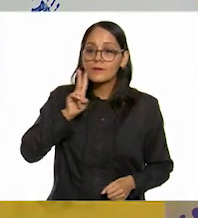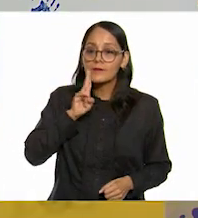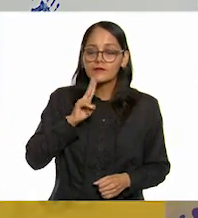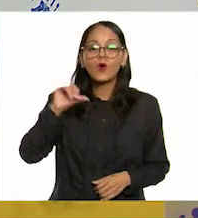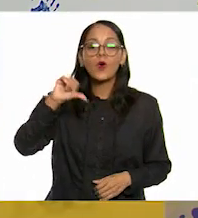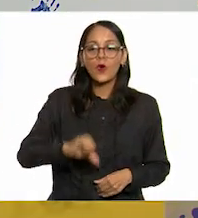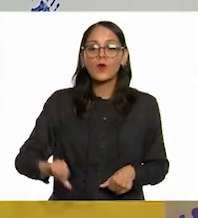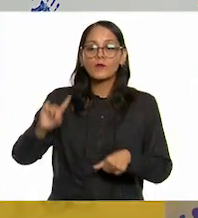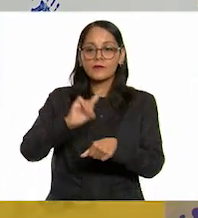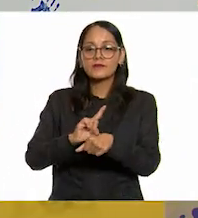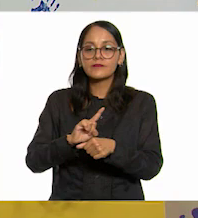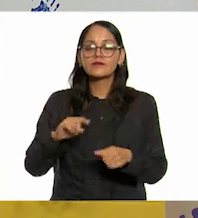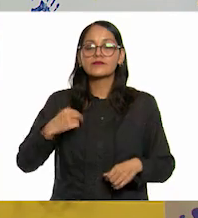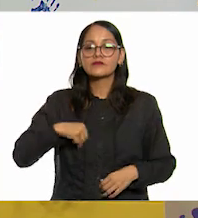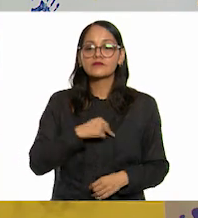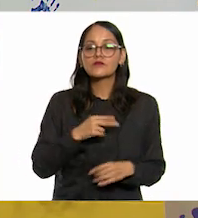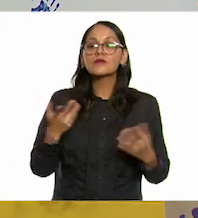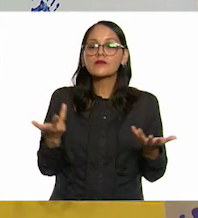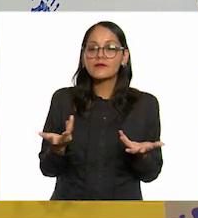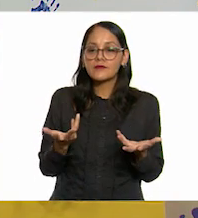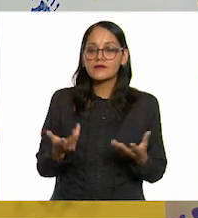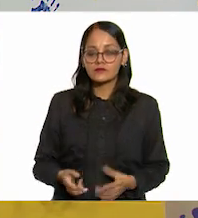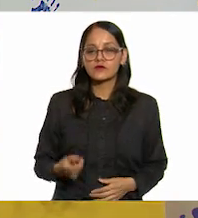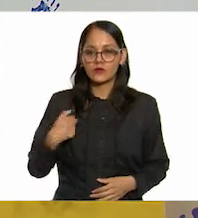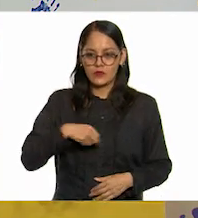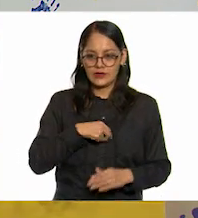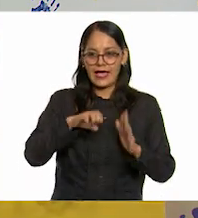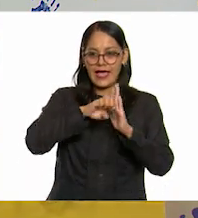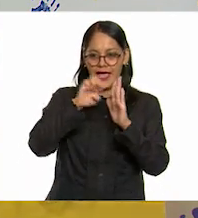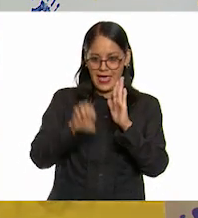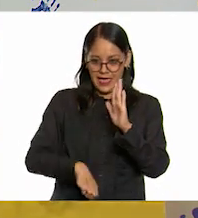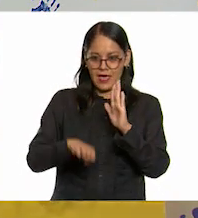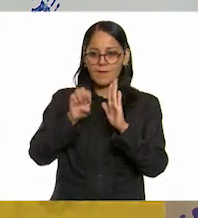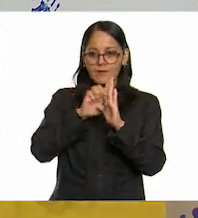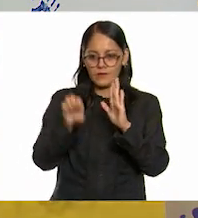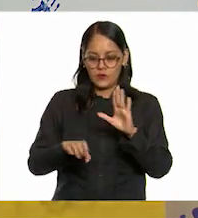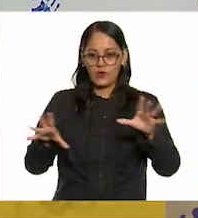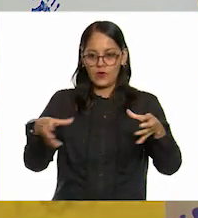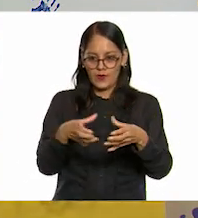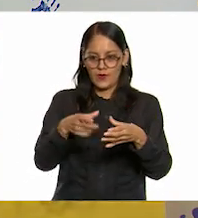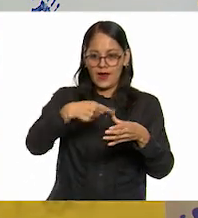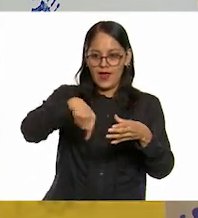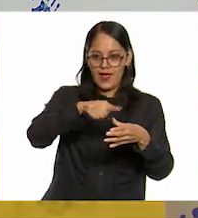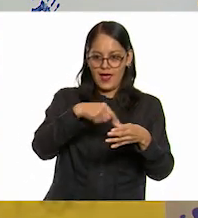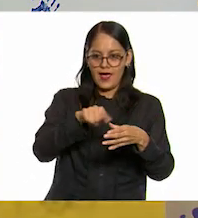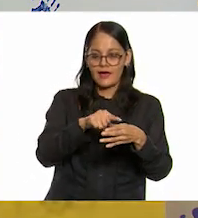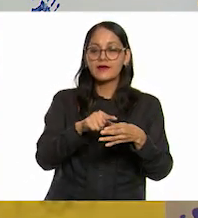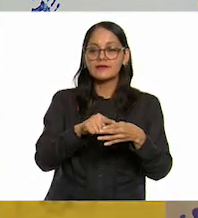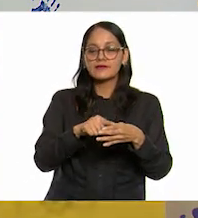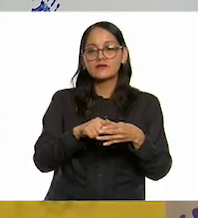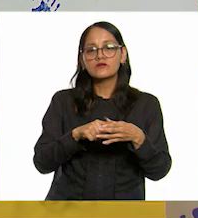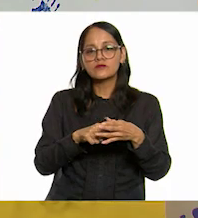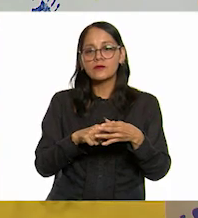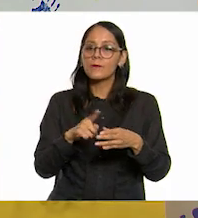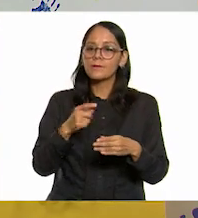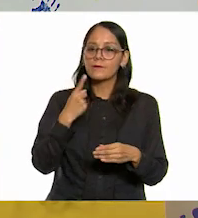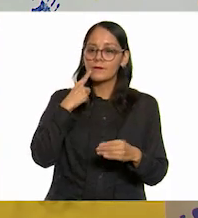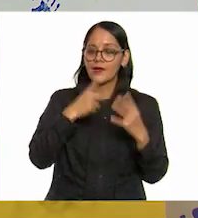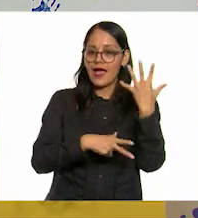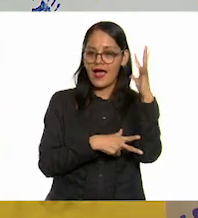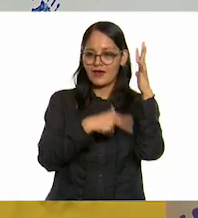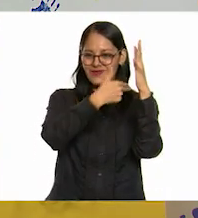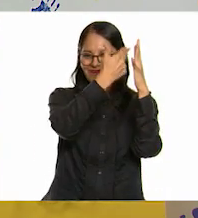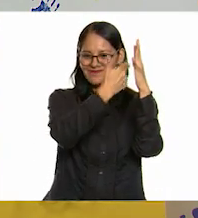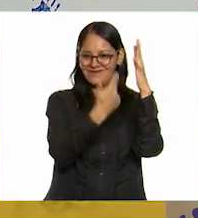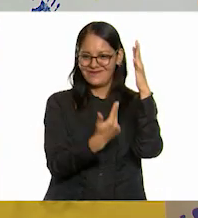de hoy es que realicen un ejemplo del árbol regulador de las emociones y lo dibujen en su